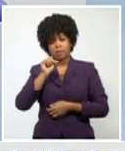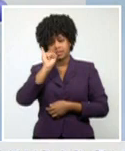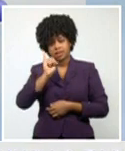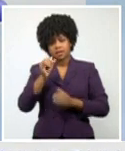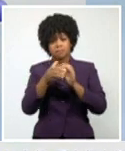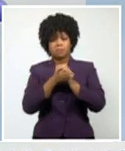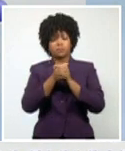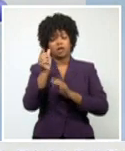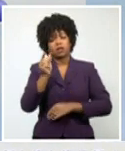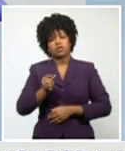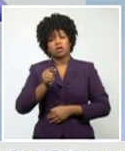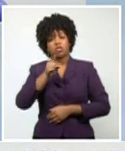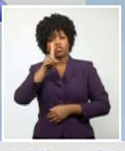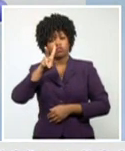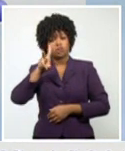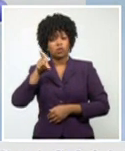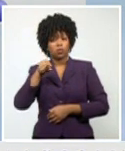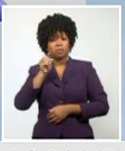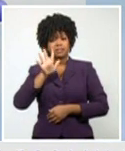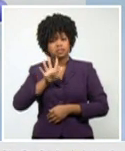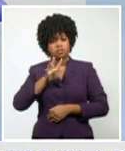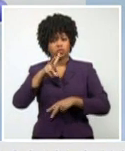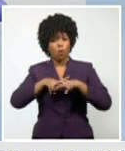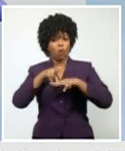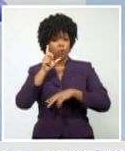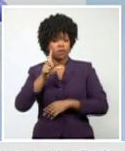Mayabeque 12,5, Holguín 9,